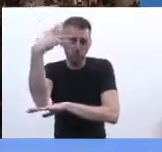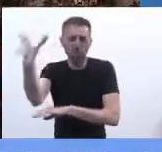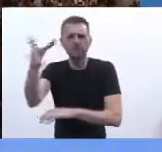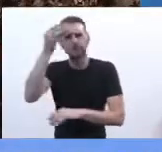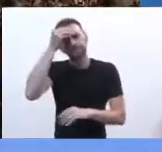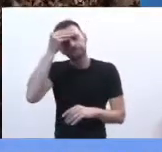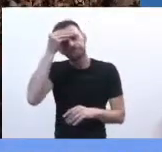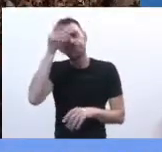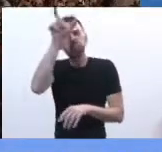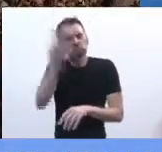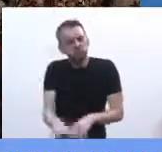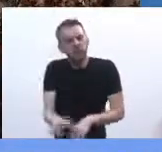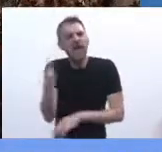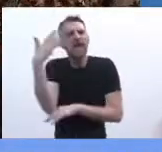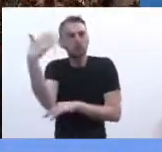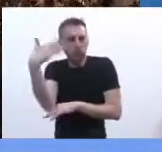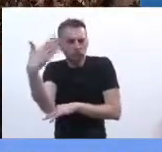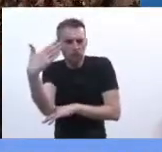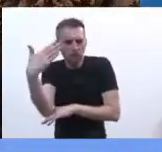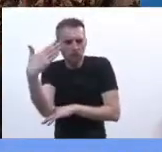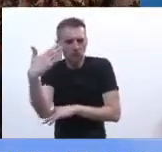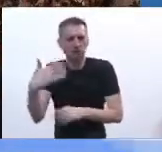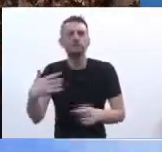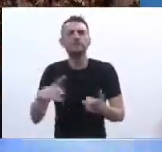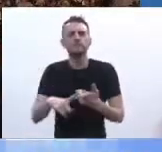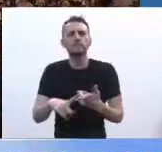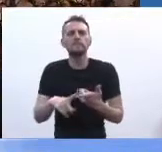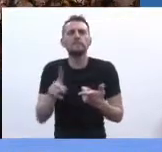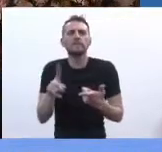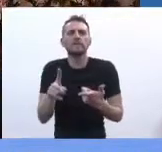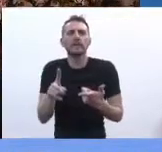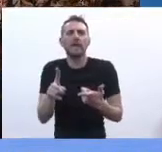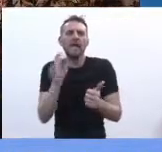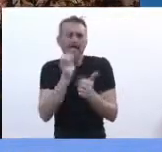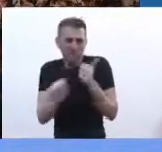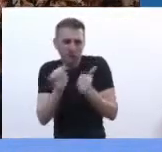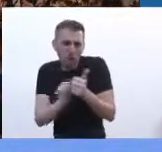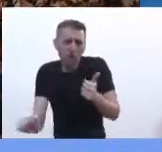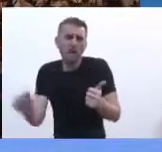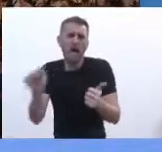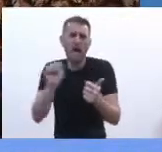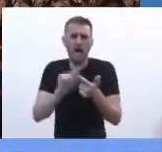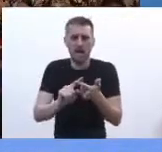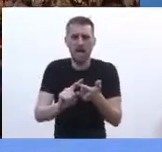opositores sino presidenta que tiene una historia que están formados